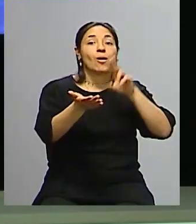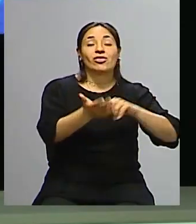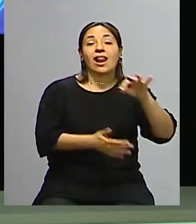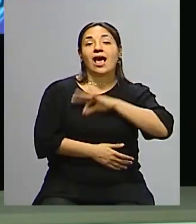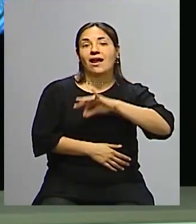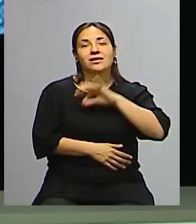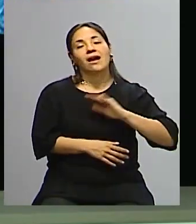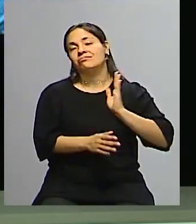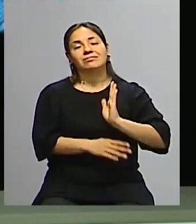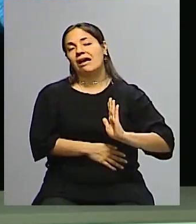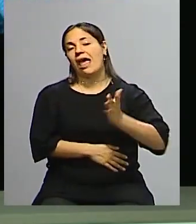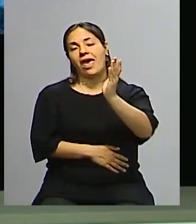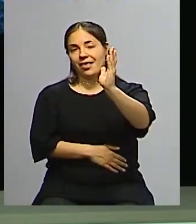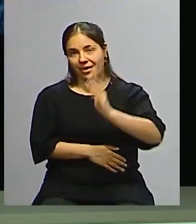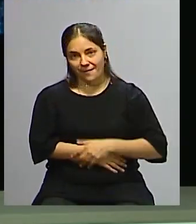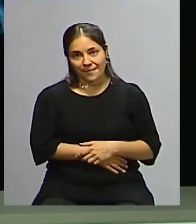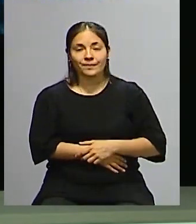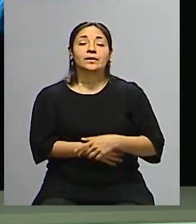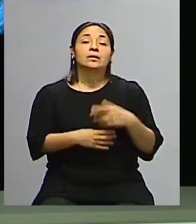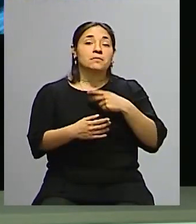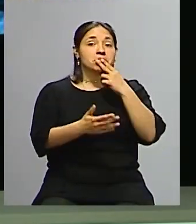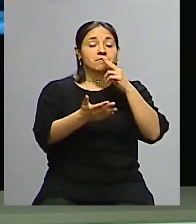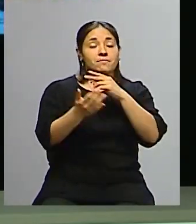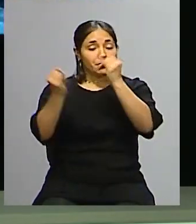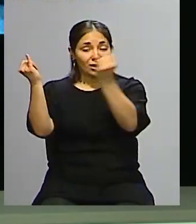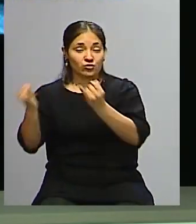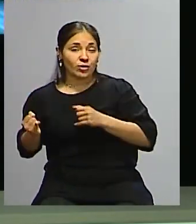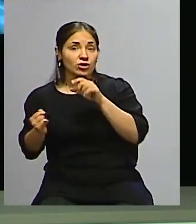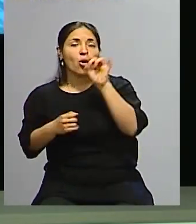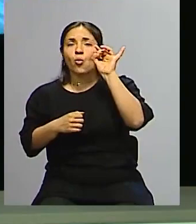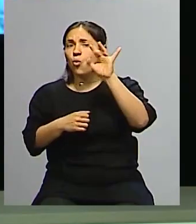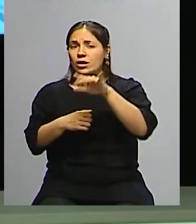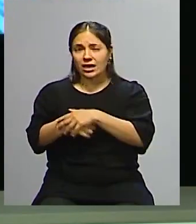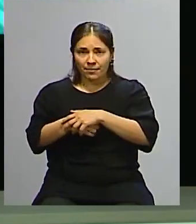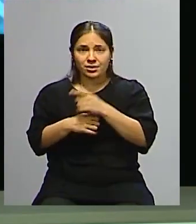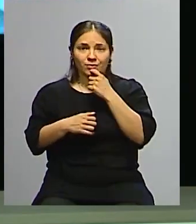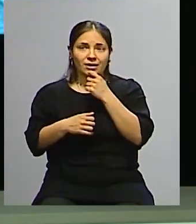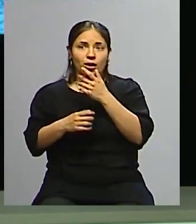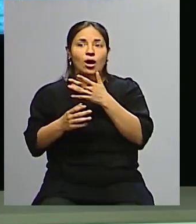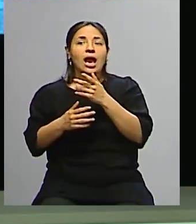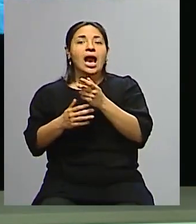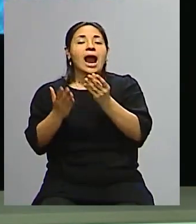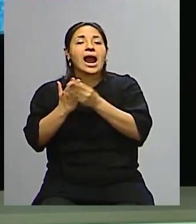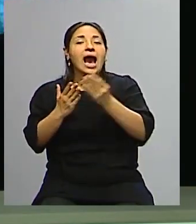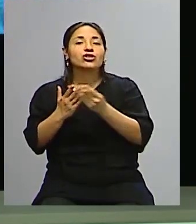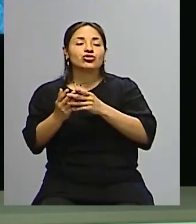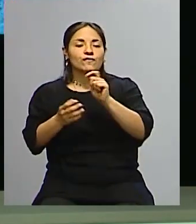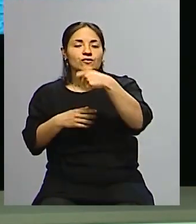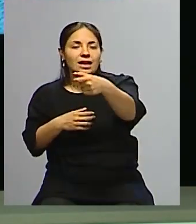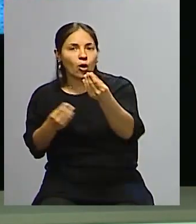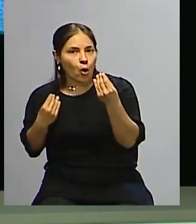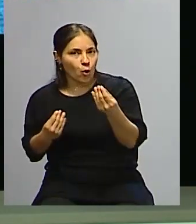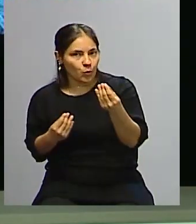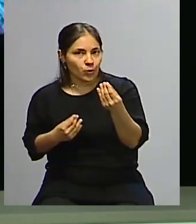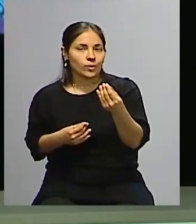vida, en el presupuesto solamente están para indicar con qué voy a financiar el gasto. Y cuando no me